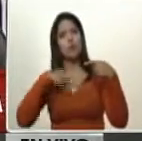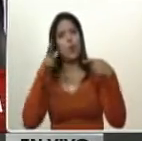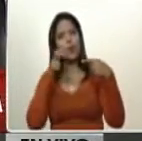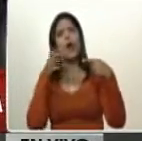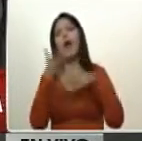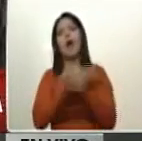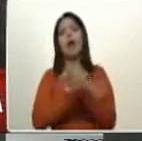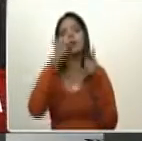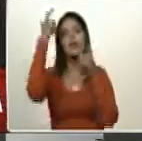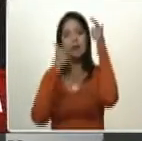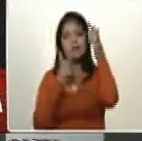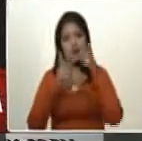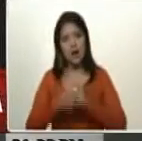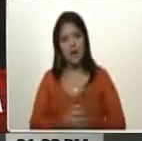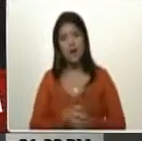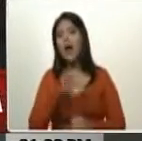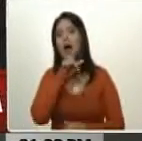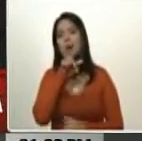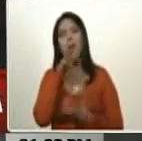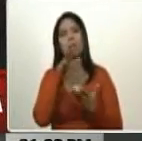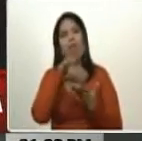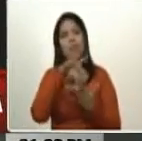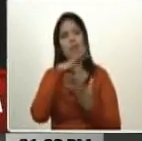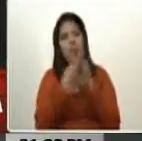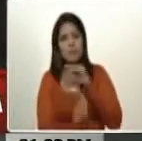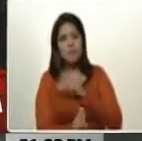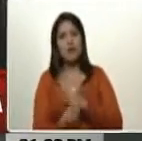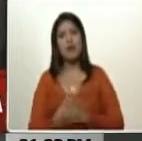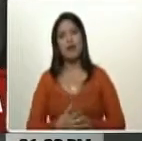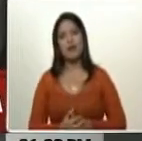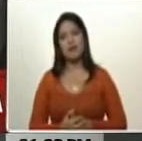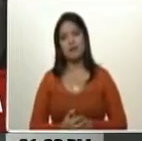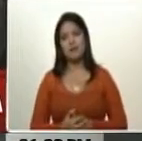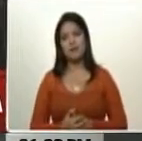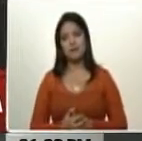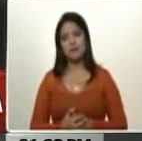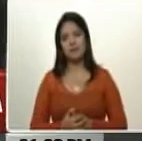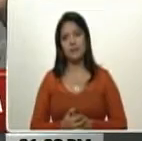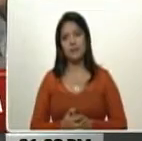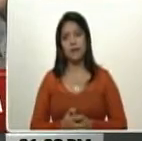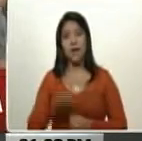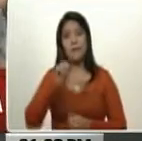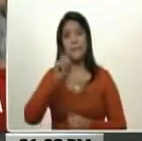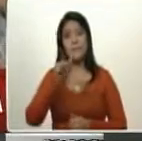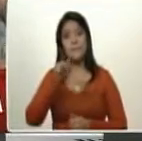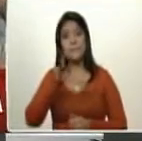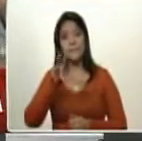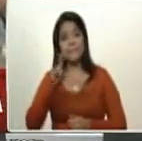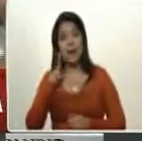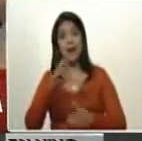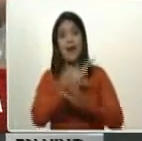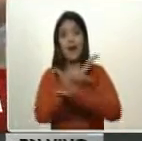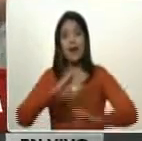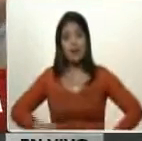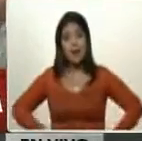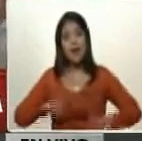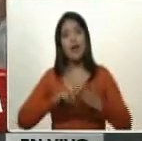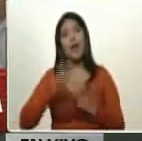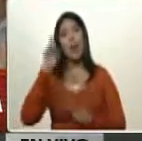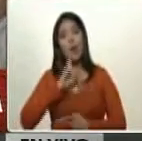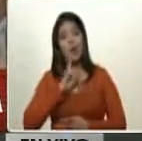comandante Chávez hablar de la mezcla de el marxismo, el cristianismo y el